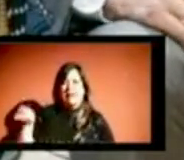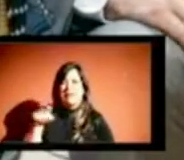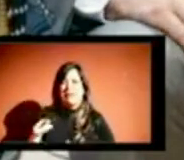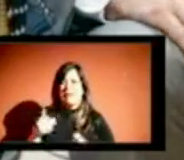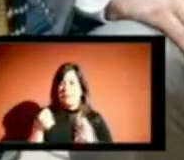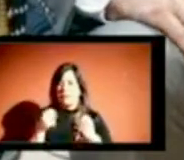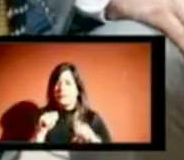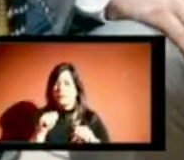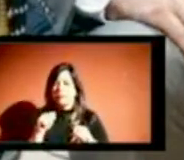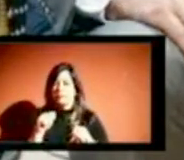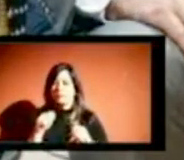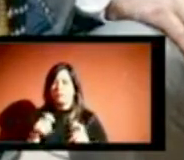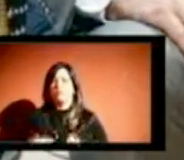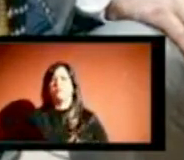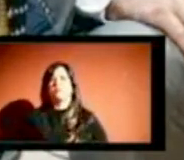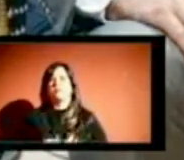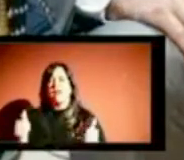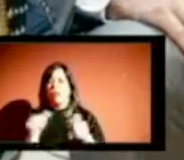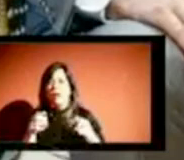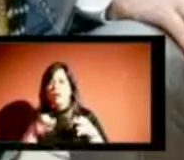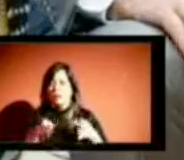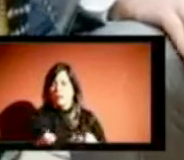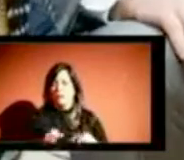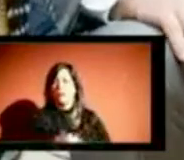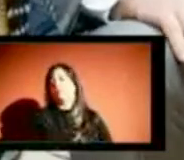de esta intentona, por llamarle de alguna manera.